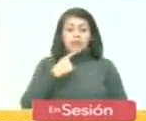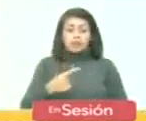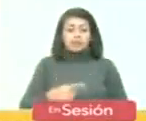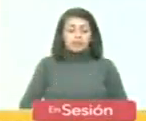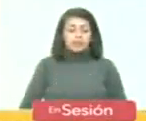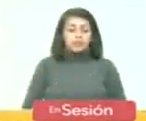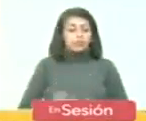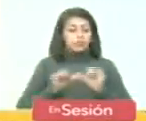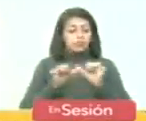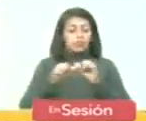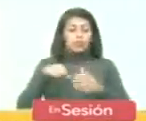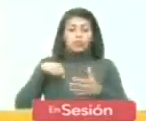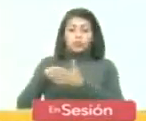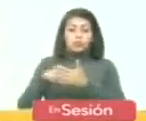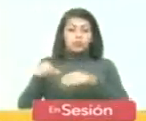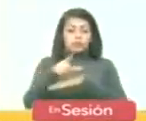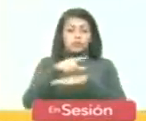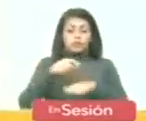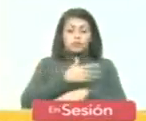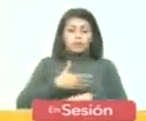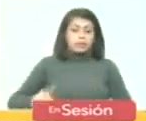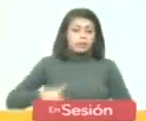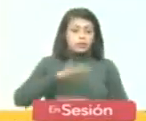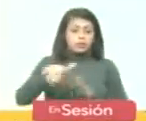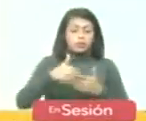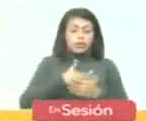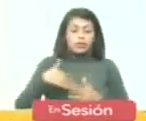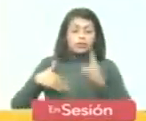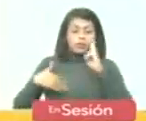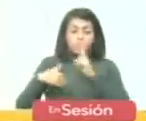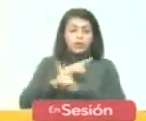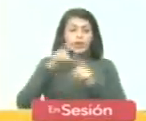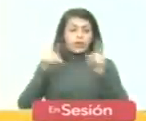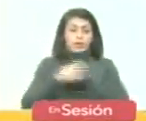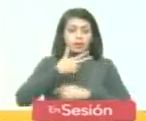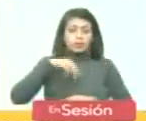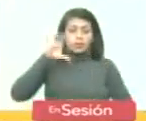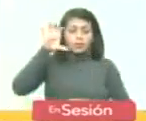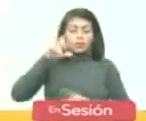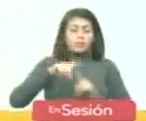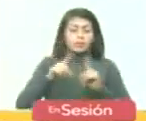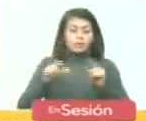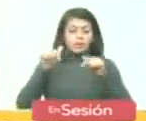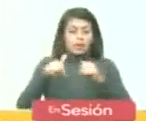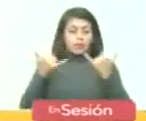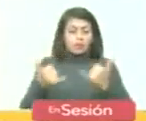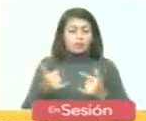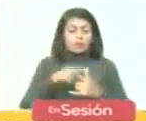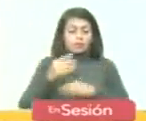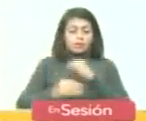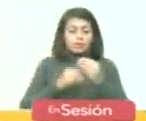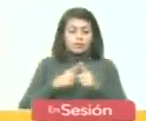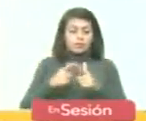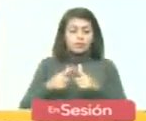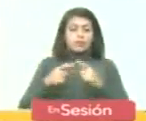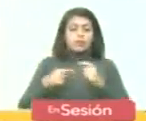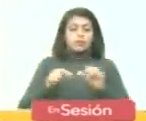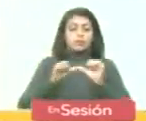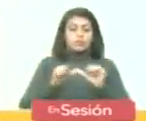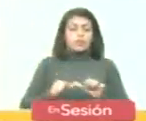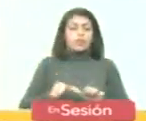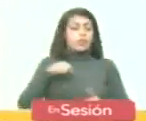siguiente. Durante el golpe de Estado, señor presidente, todos queremos ver el cambio en nuestra nación. En este momento, es decir, traduzco, durante el